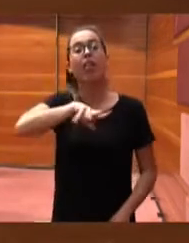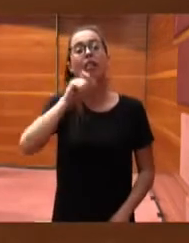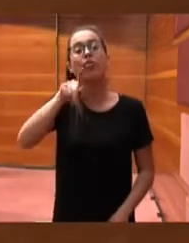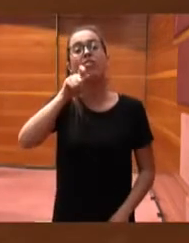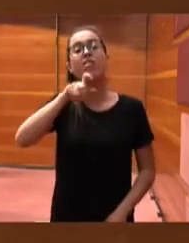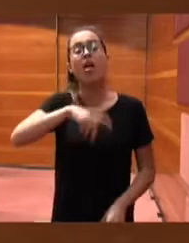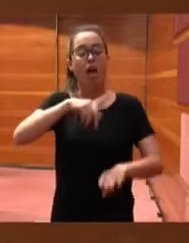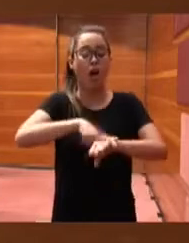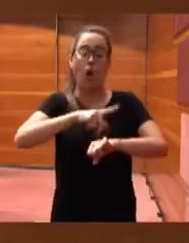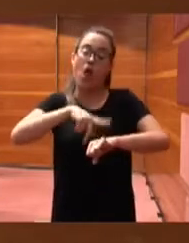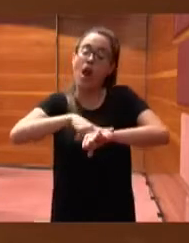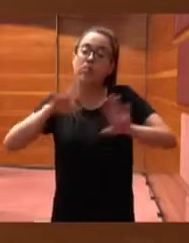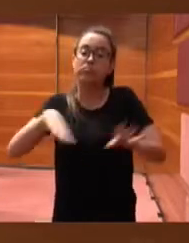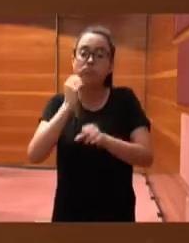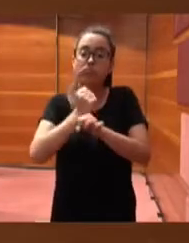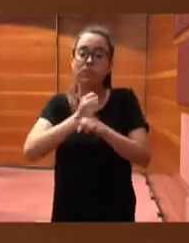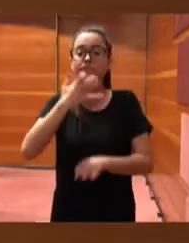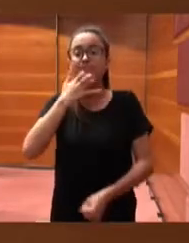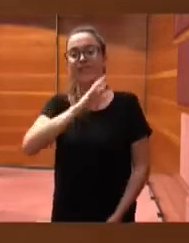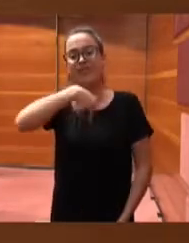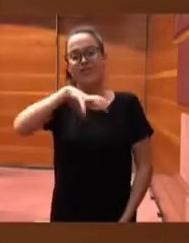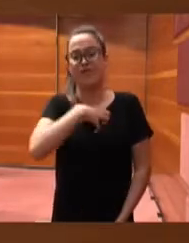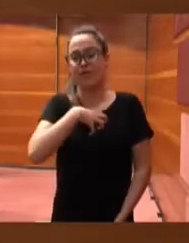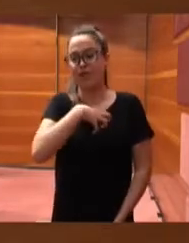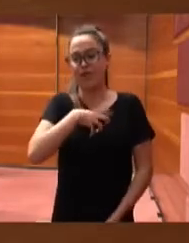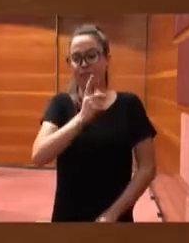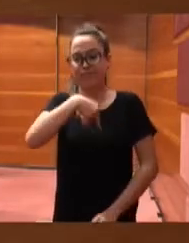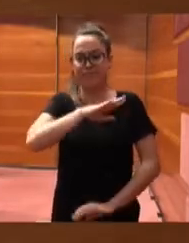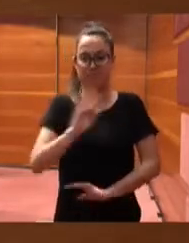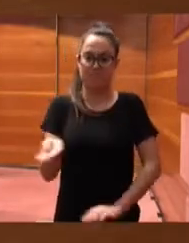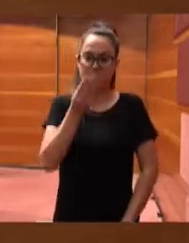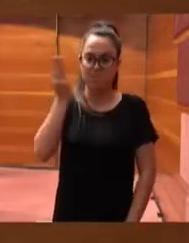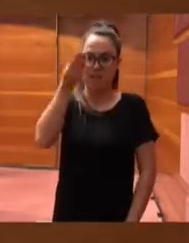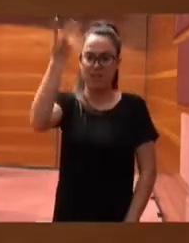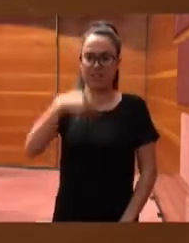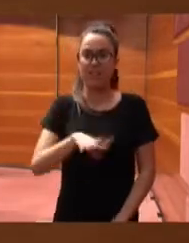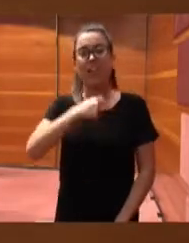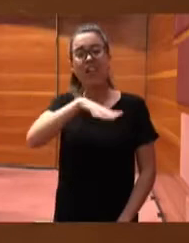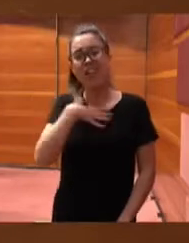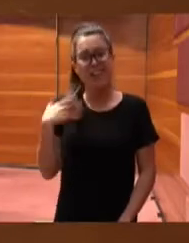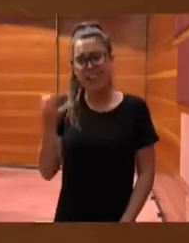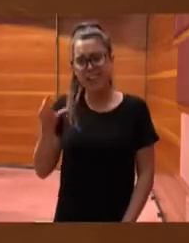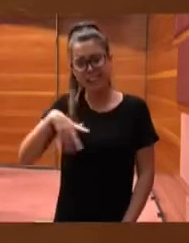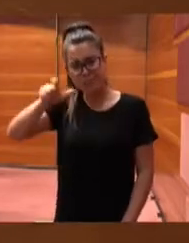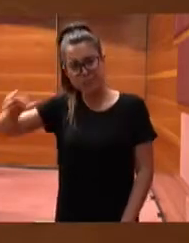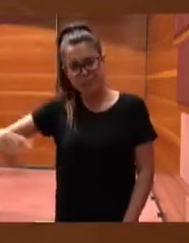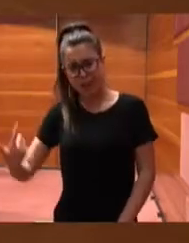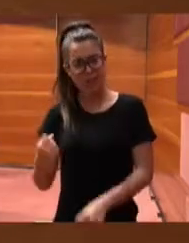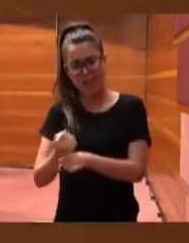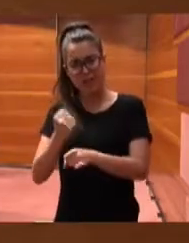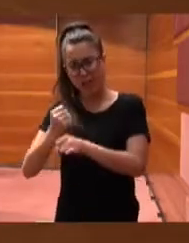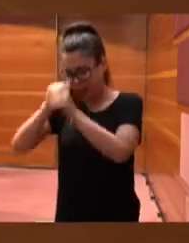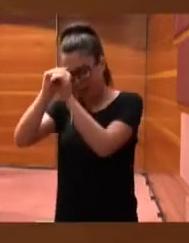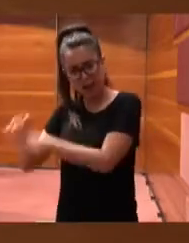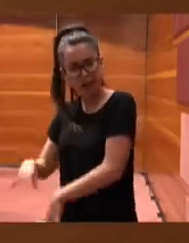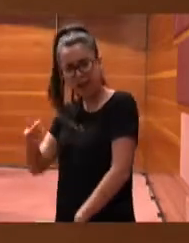las horas que tenemos que hacerla. Y más si somos funcionarios que fichamos, ¿verdad? ¿Y qué queremos? Que los ciudadanos dejen de trabajar y vengan con